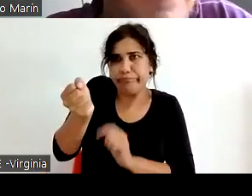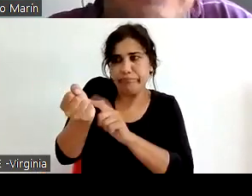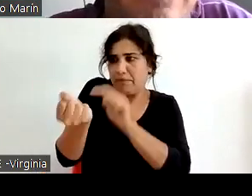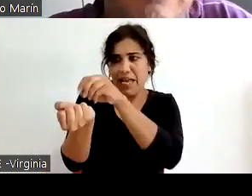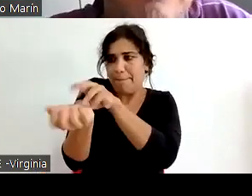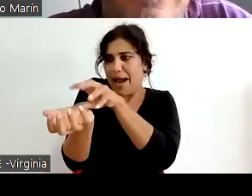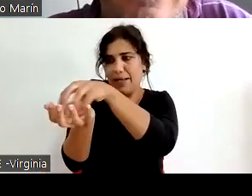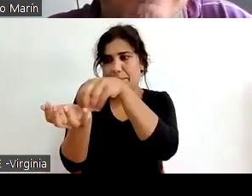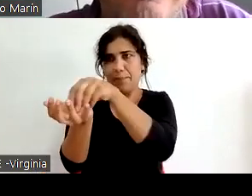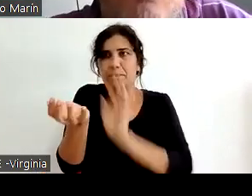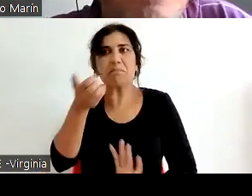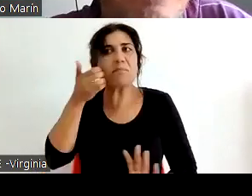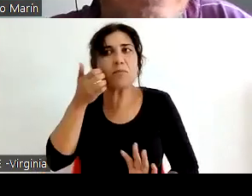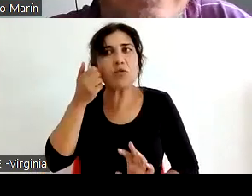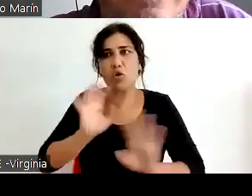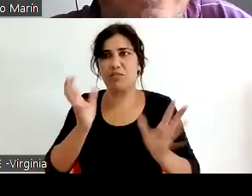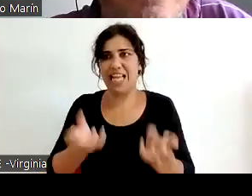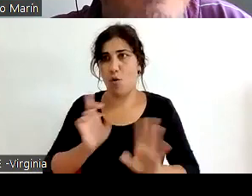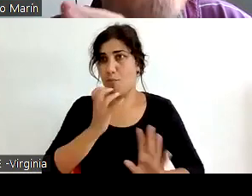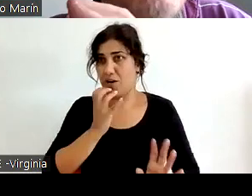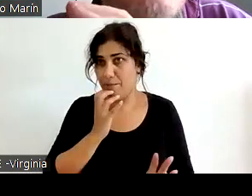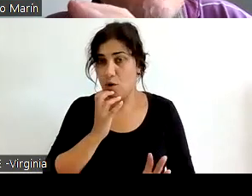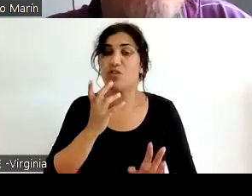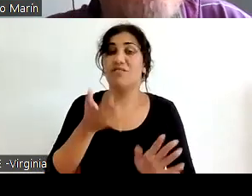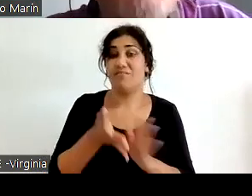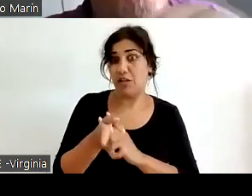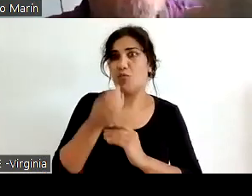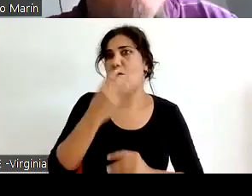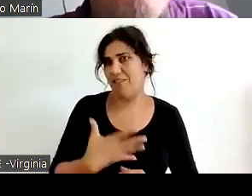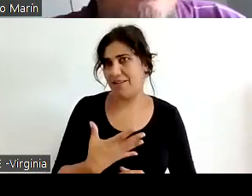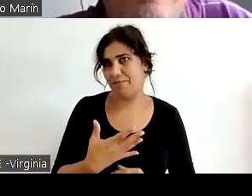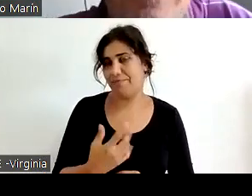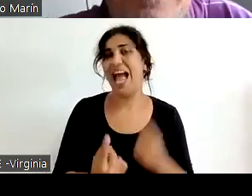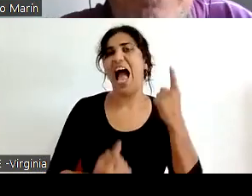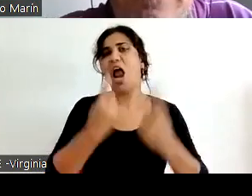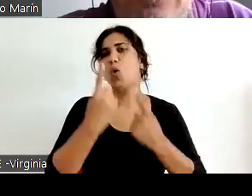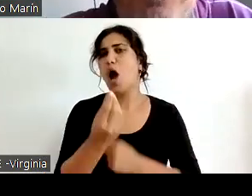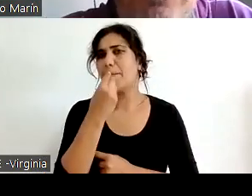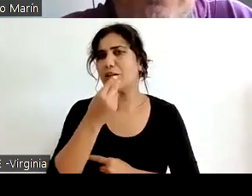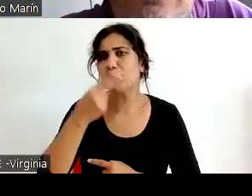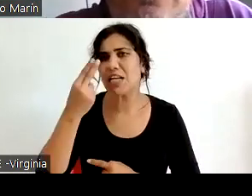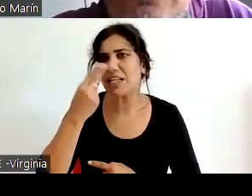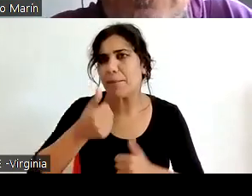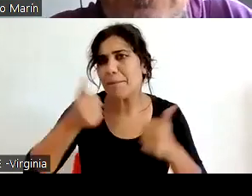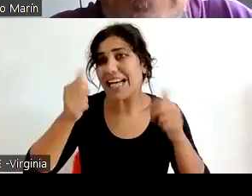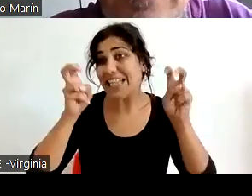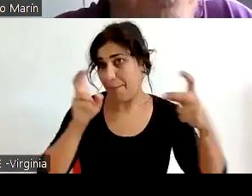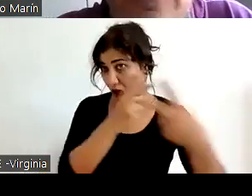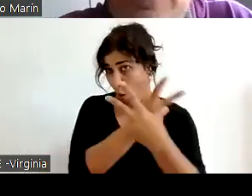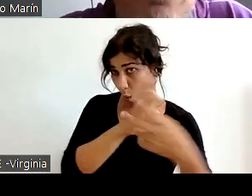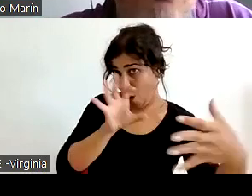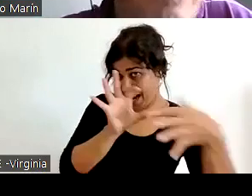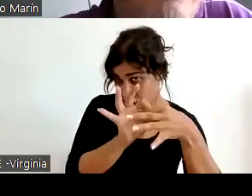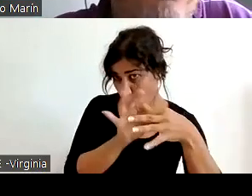a media tarde, entre la comida y la cena. Algunos alimentos interesantes a nivel o